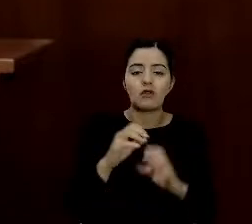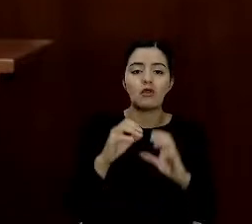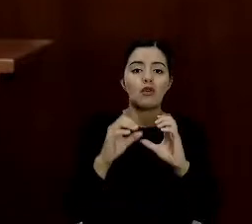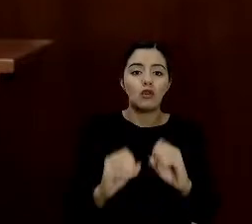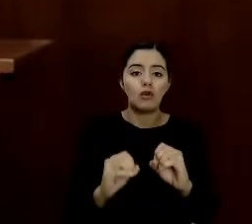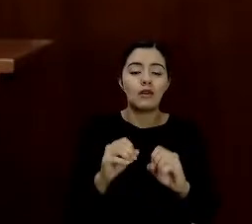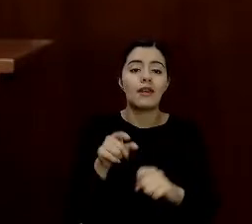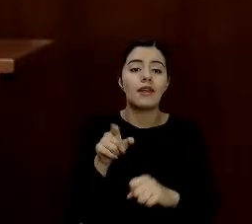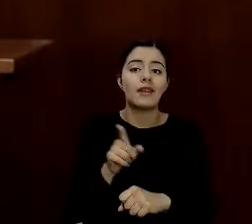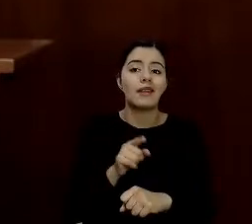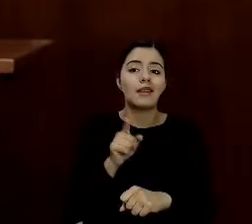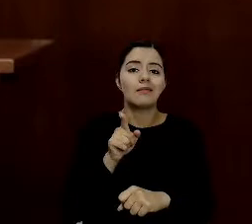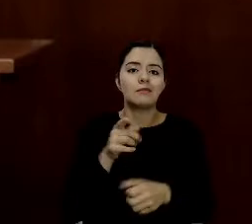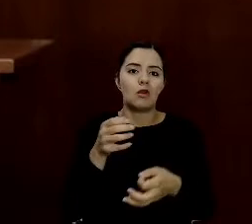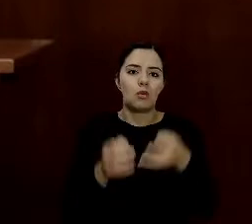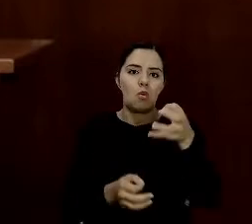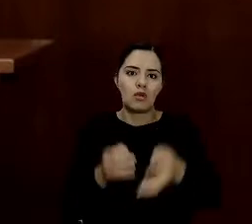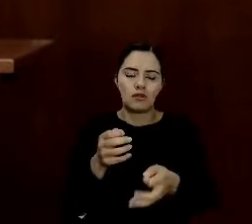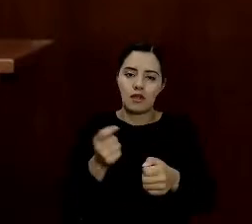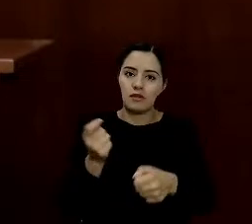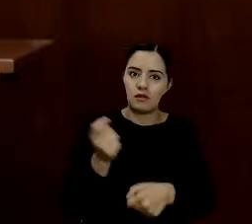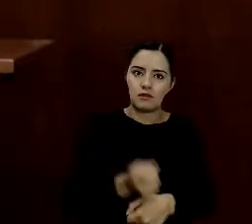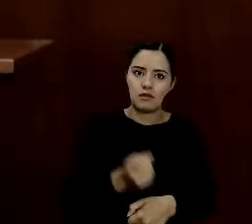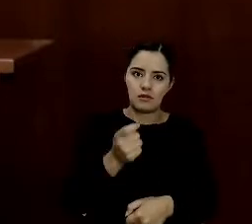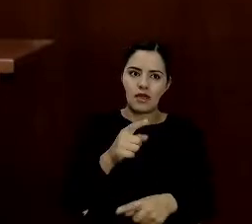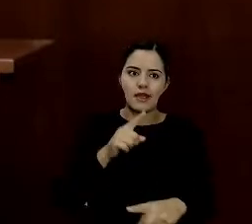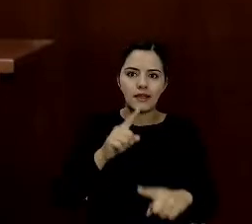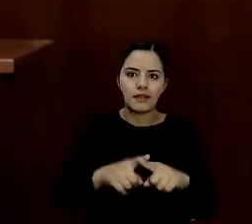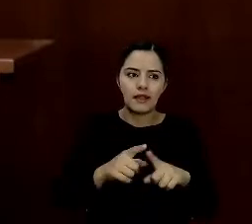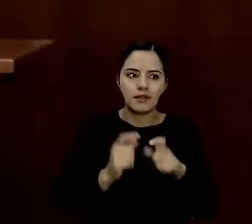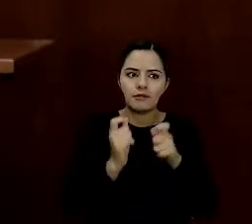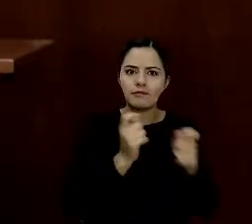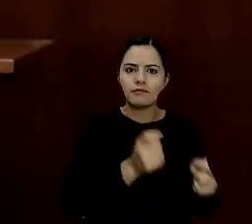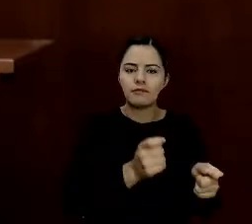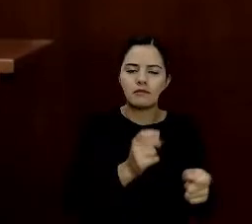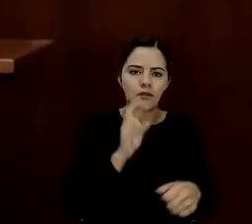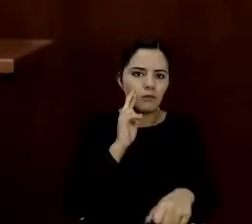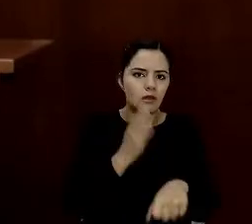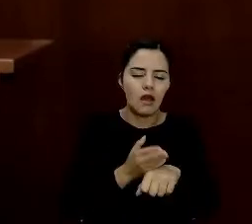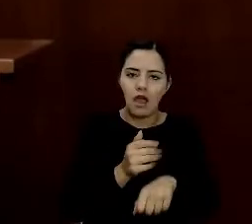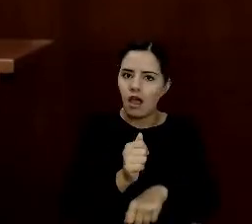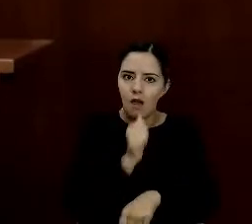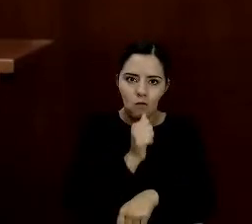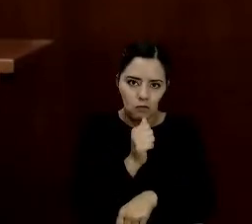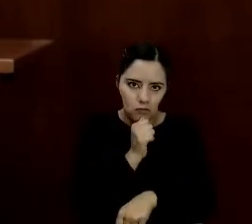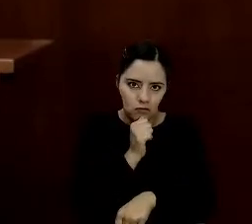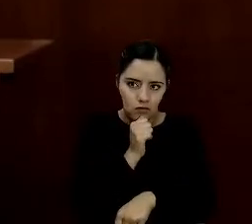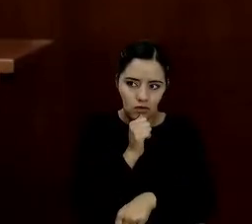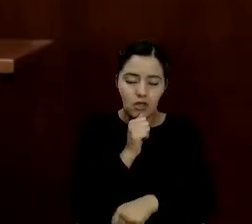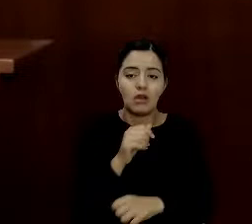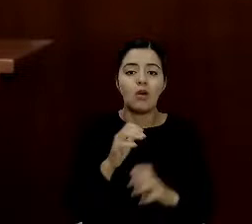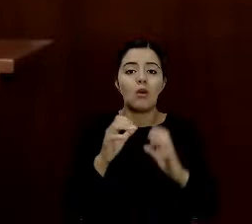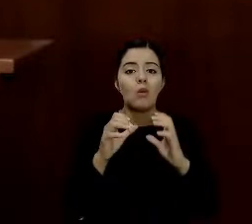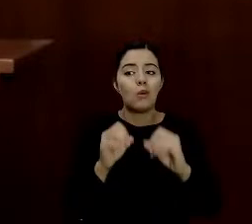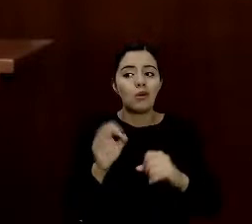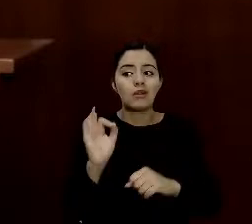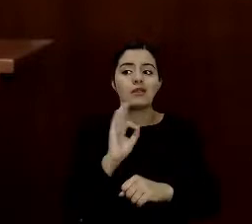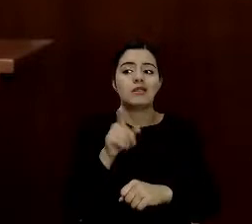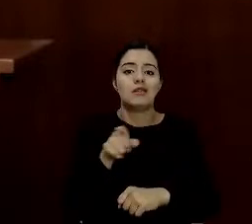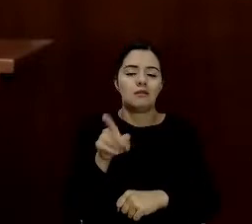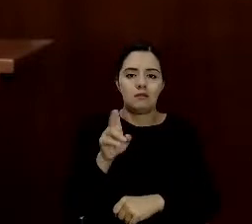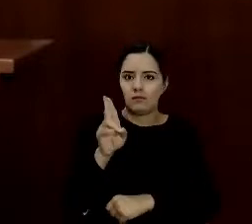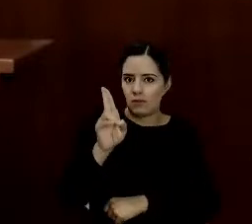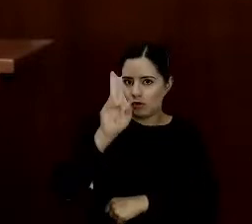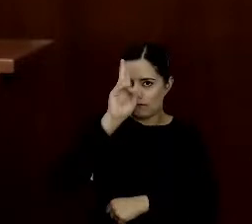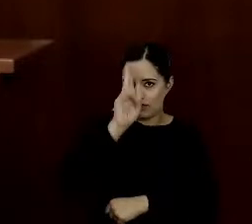de la patria potestad o la custodia impida al otro progenitor ver y convivir con el menor